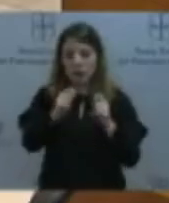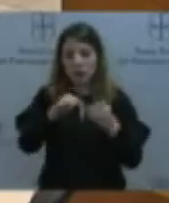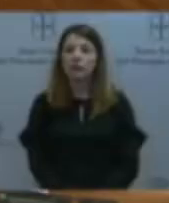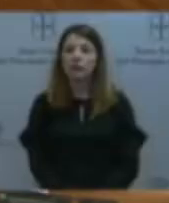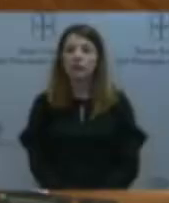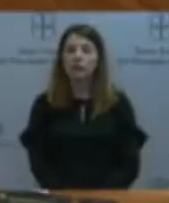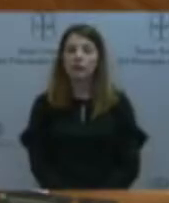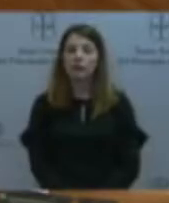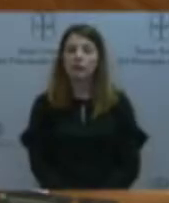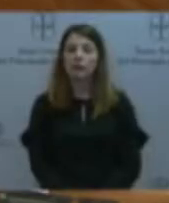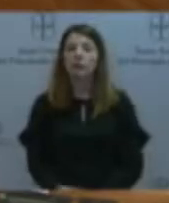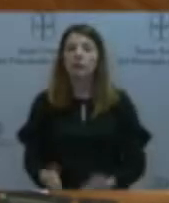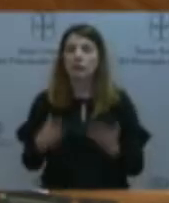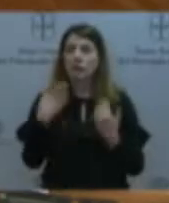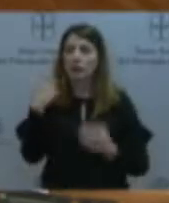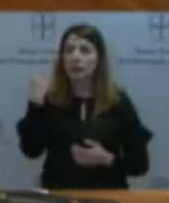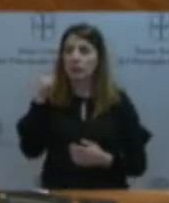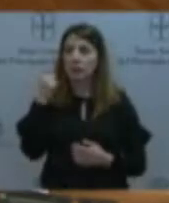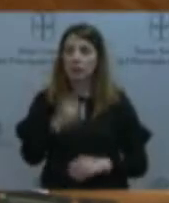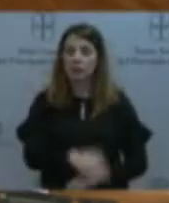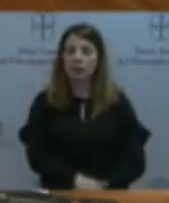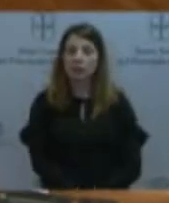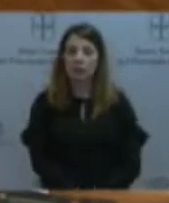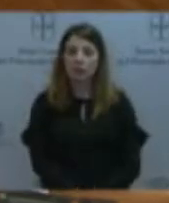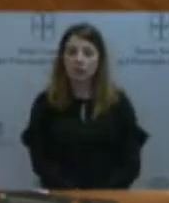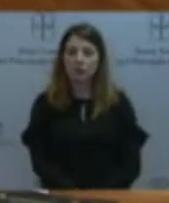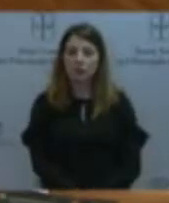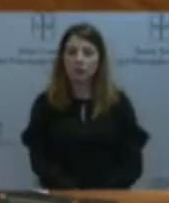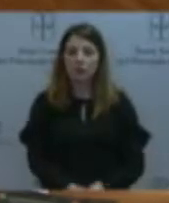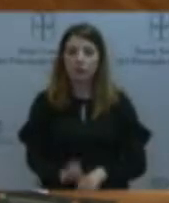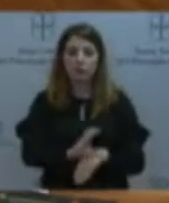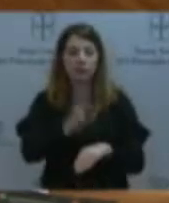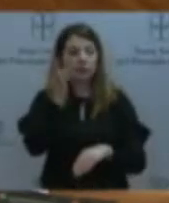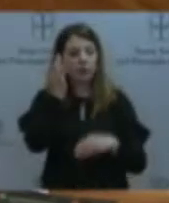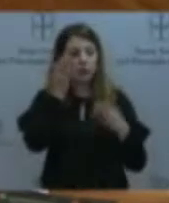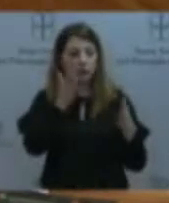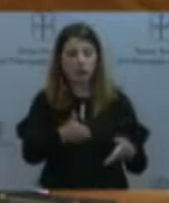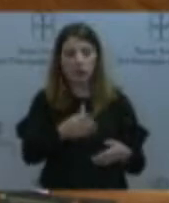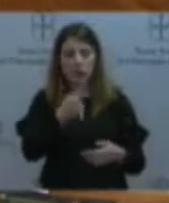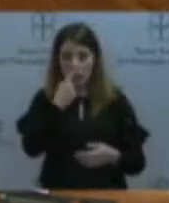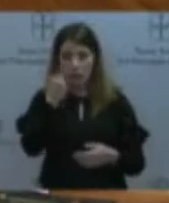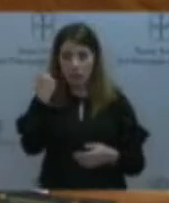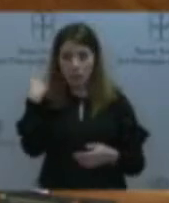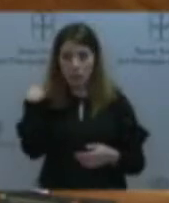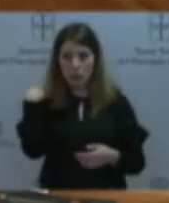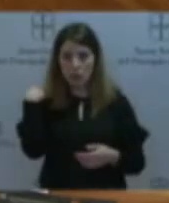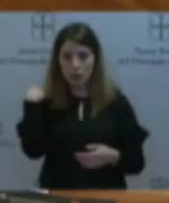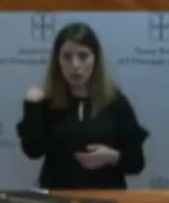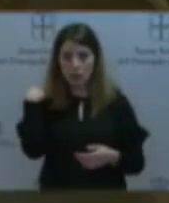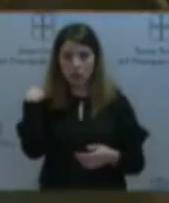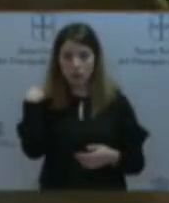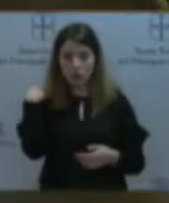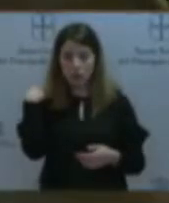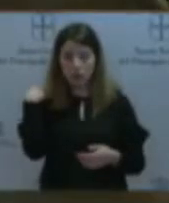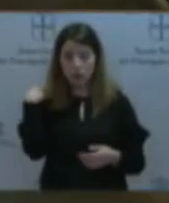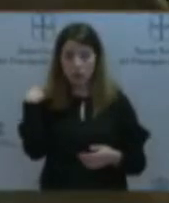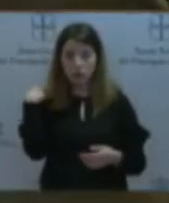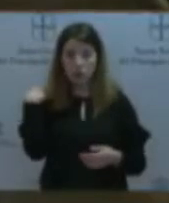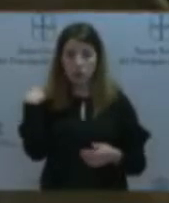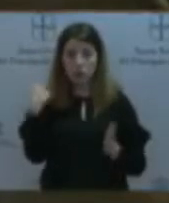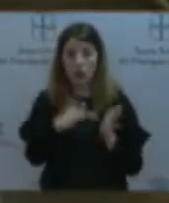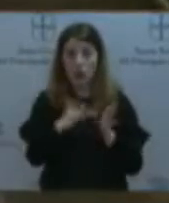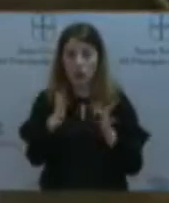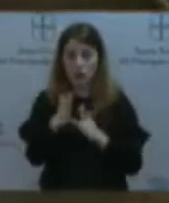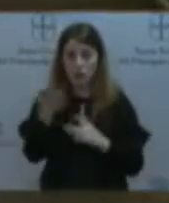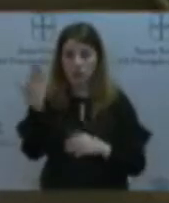ayudas. Consejera, hace más de un año, en abril del año pasado, les solicitaba, en relación a los programas de ayudas gestionadas por el